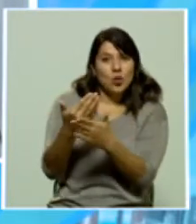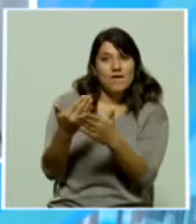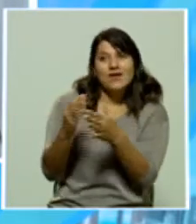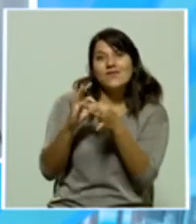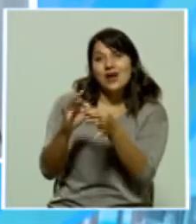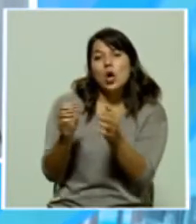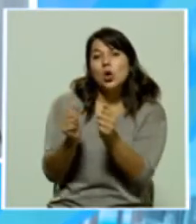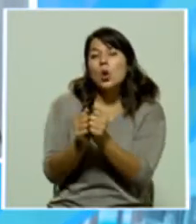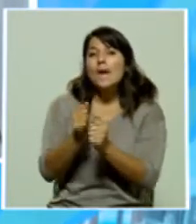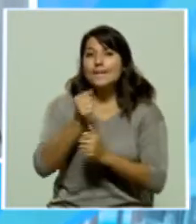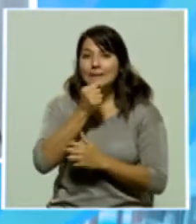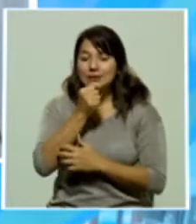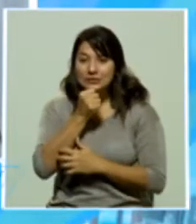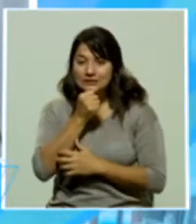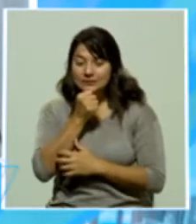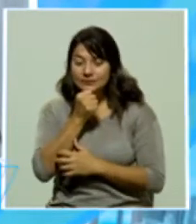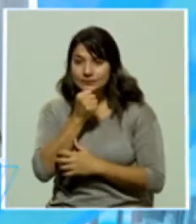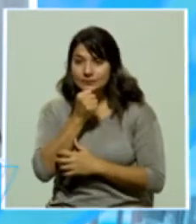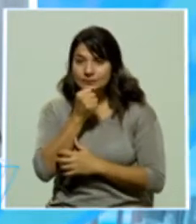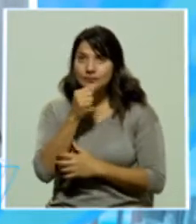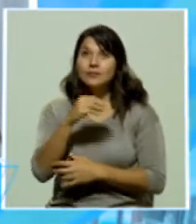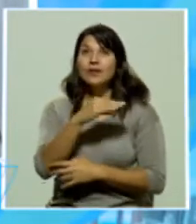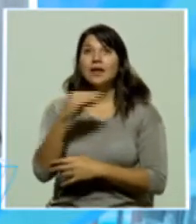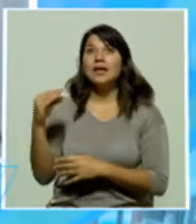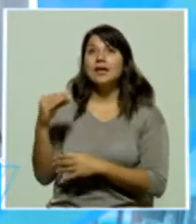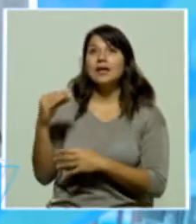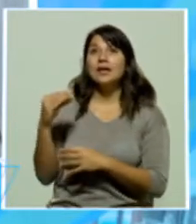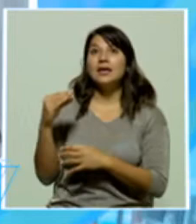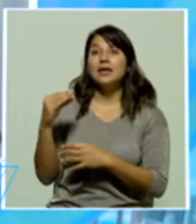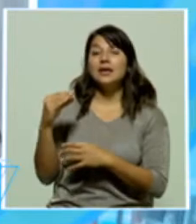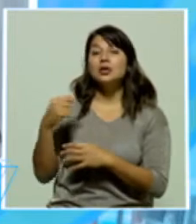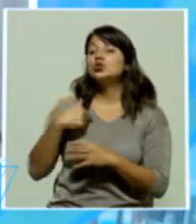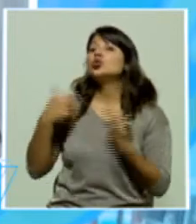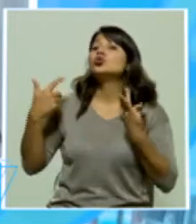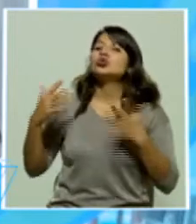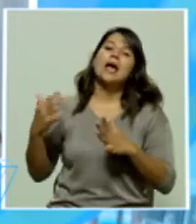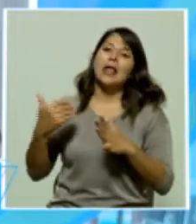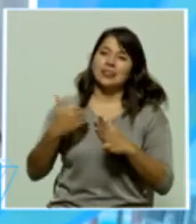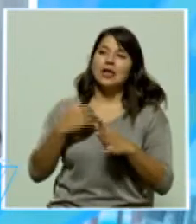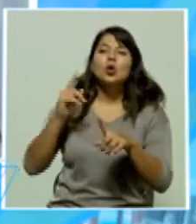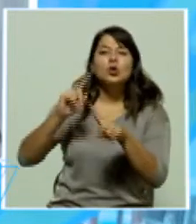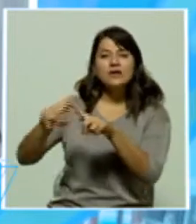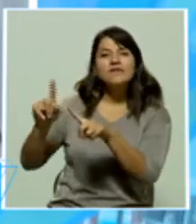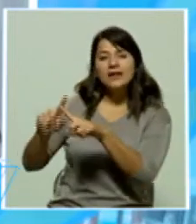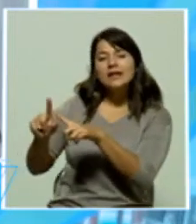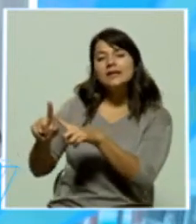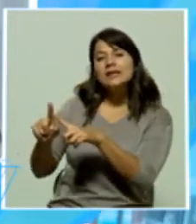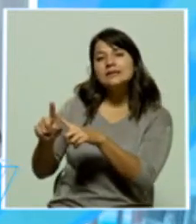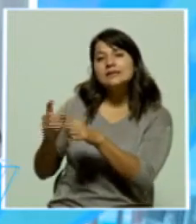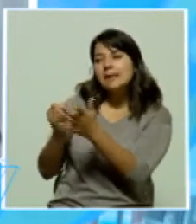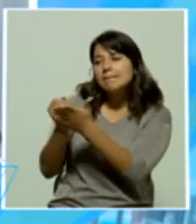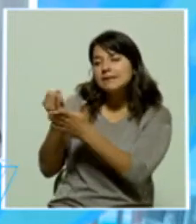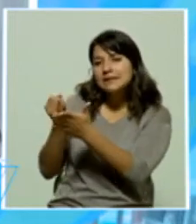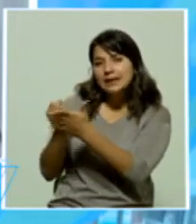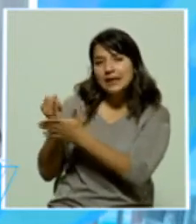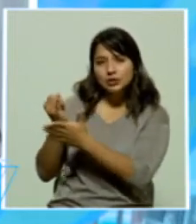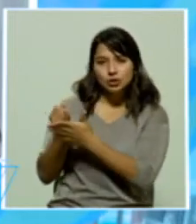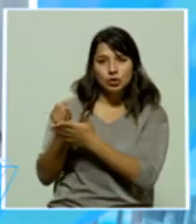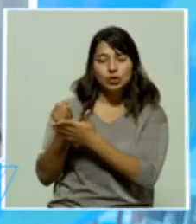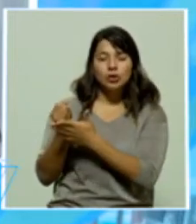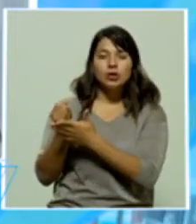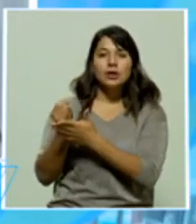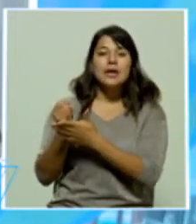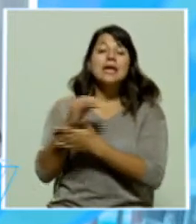periodísticas, sobre todo. Y nació la idea, ya yo tengo varios documentales y me gusta